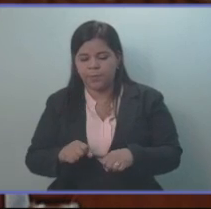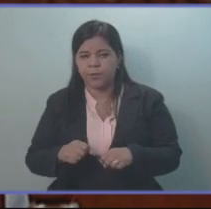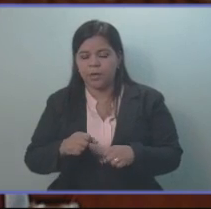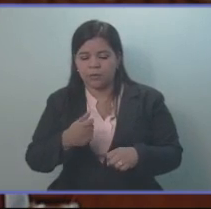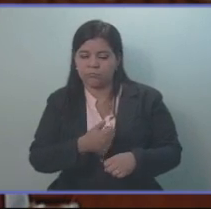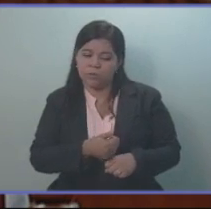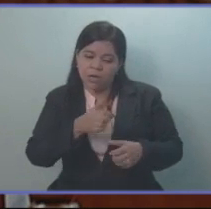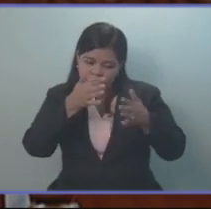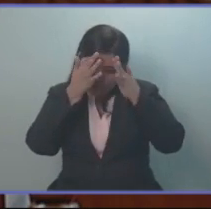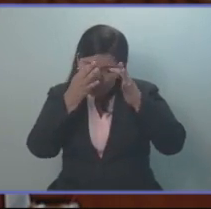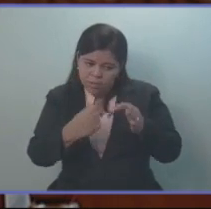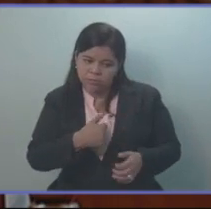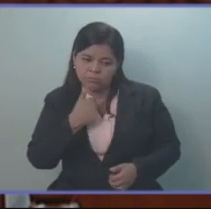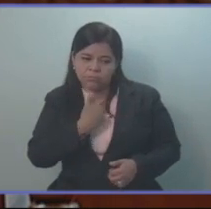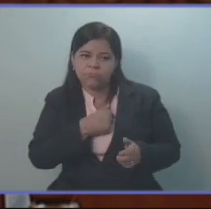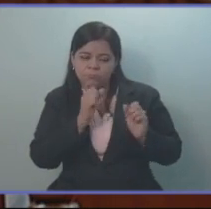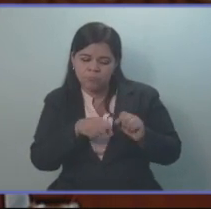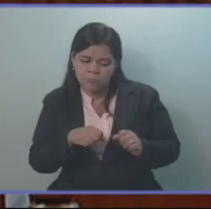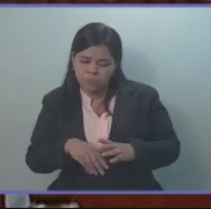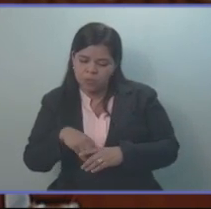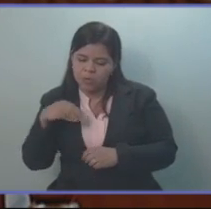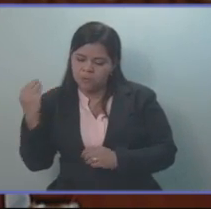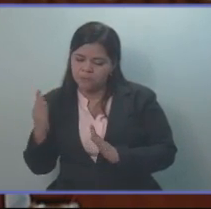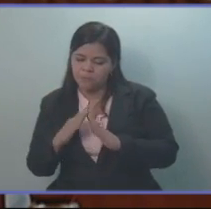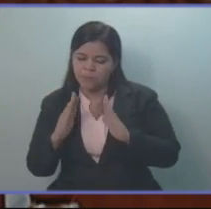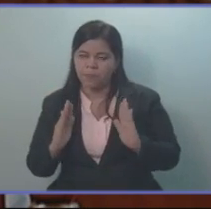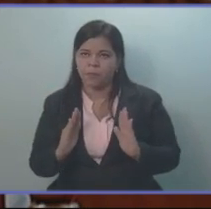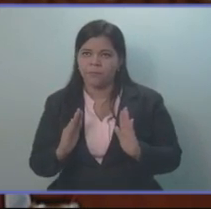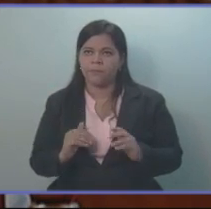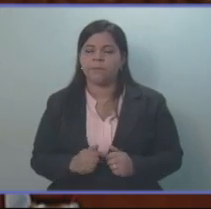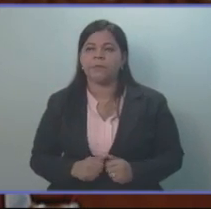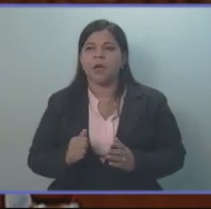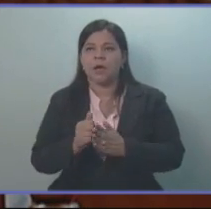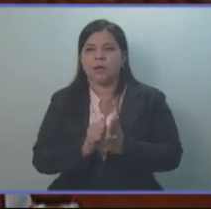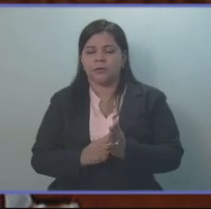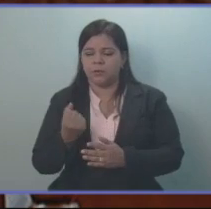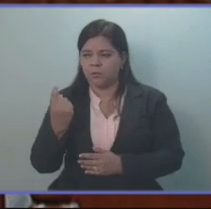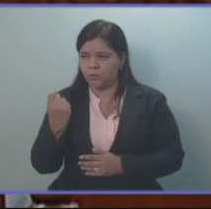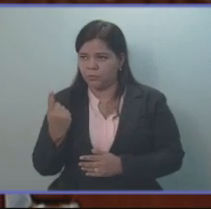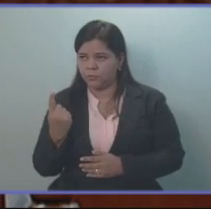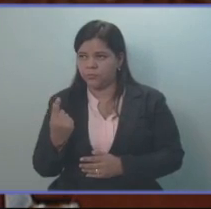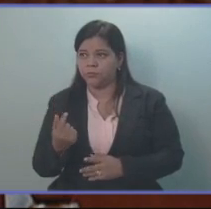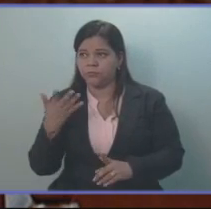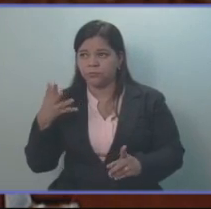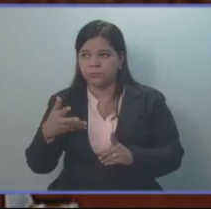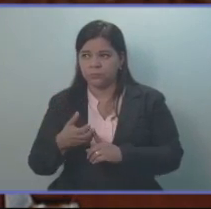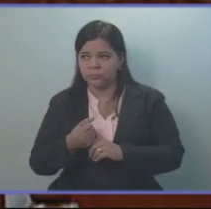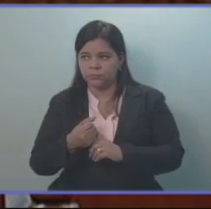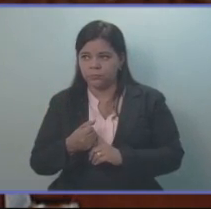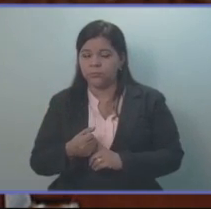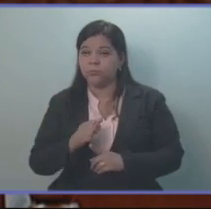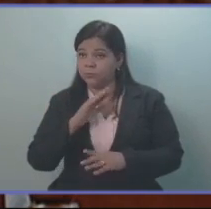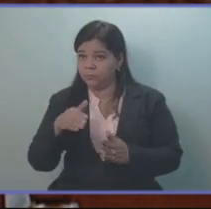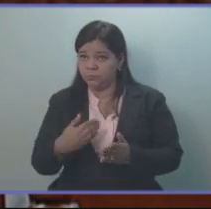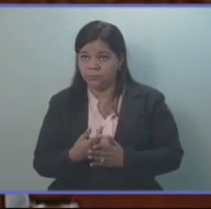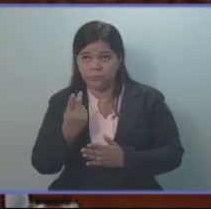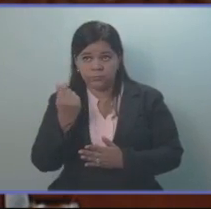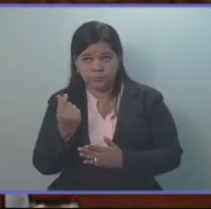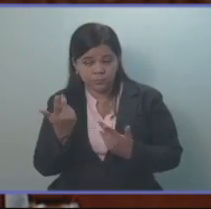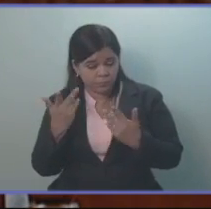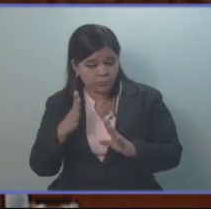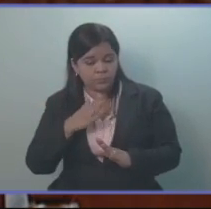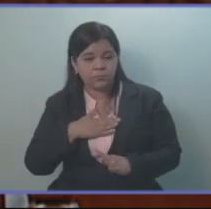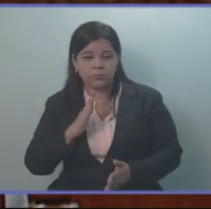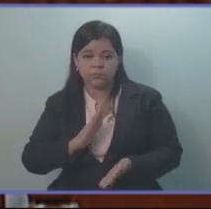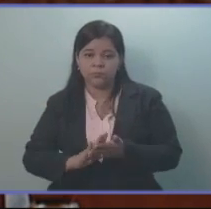voluntario. Financiamiento a nuevas cooperativas, artículo 11. Con los fondos originados por el pago